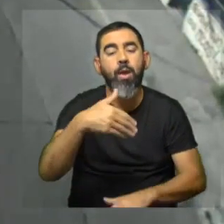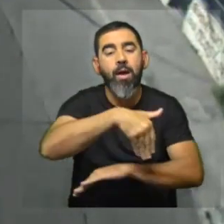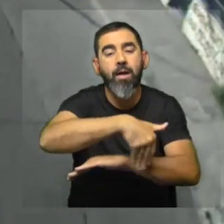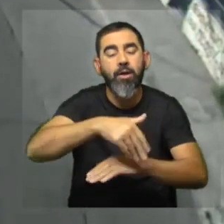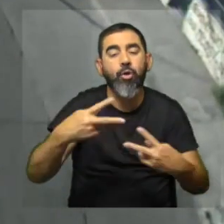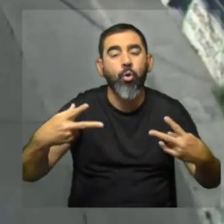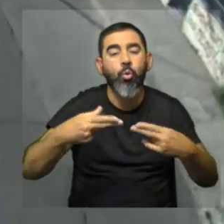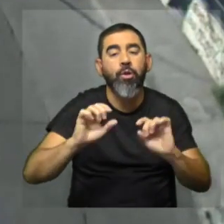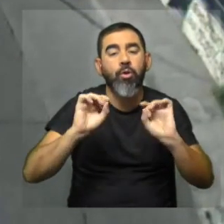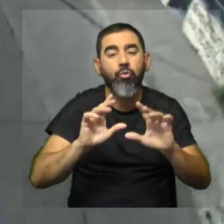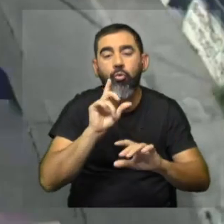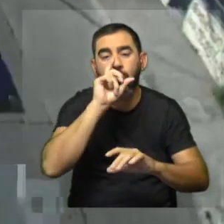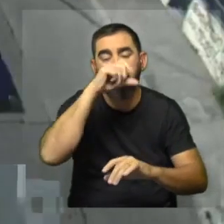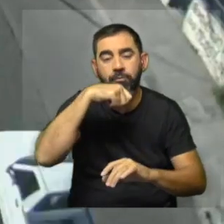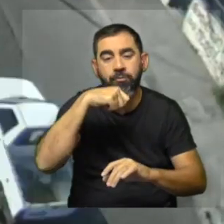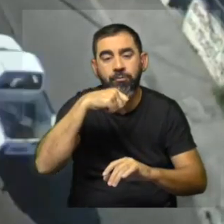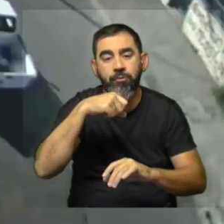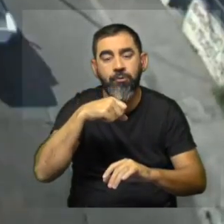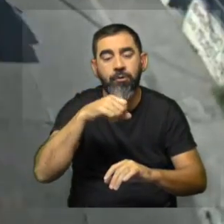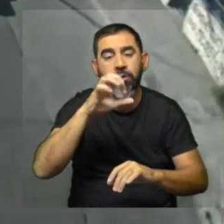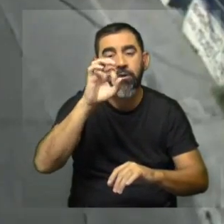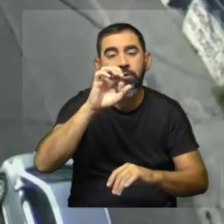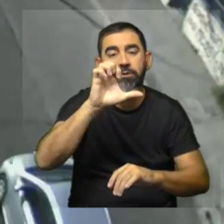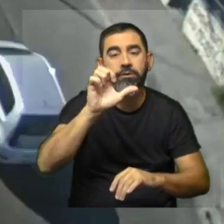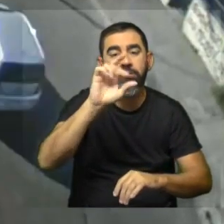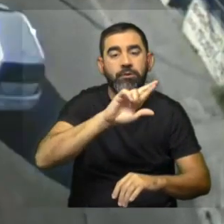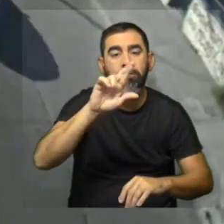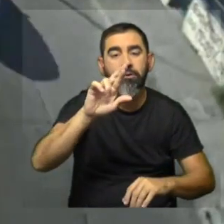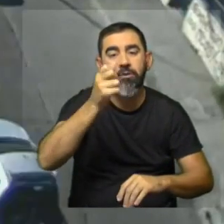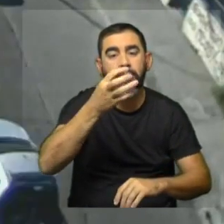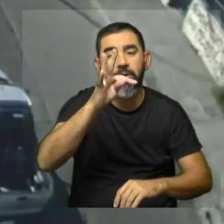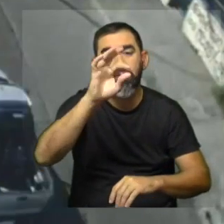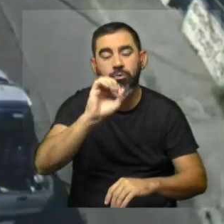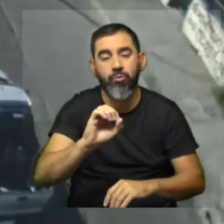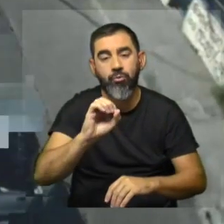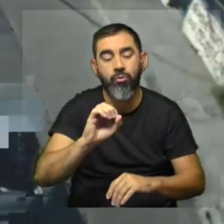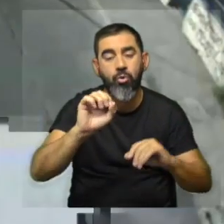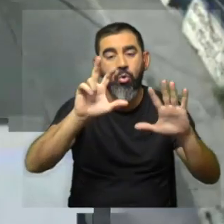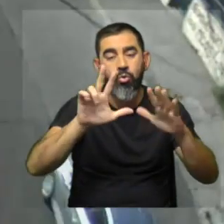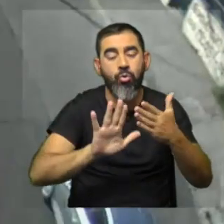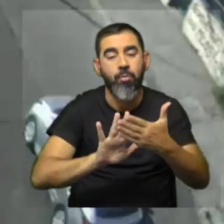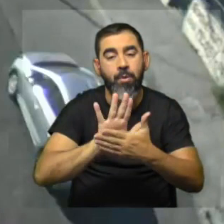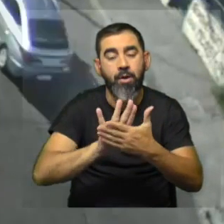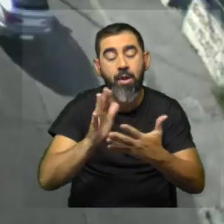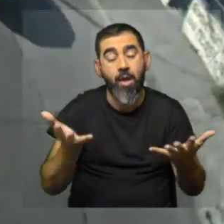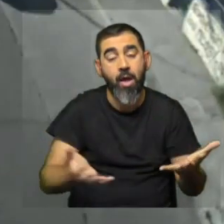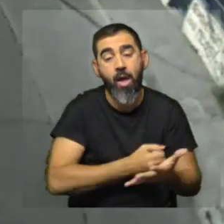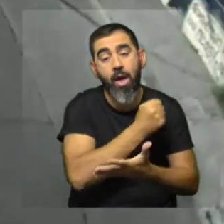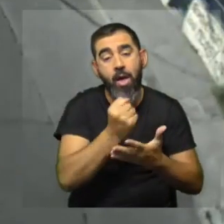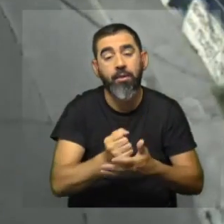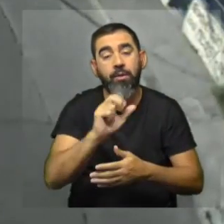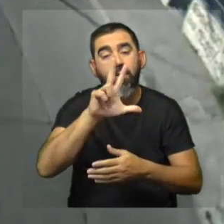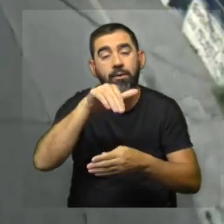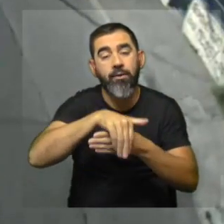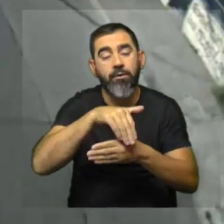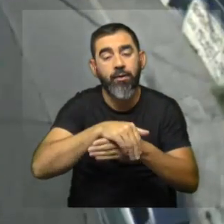estaría cortada en Montevideo. Ajá. Sí, José Cerrato entre Avellaneda y Frei Bentos desde las 8 de la mañana, desde ahora hasta las 3 de la tarde por